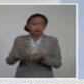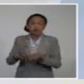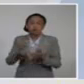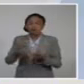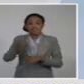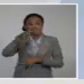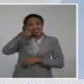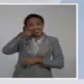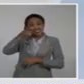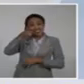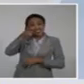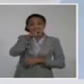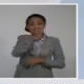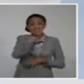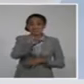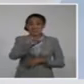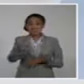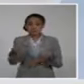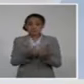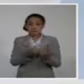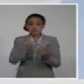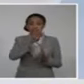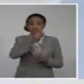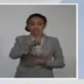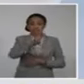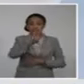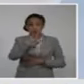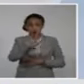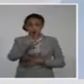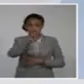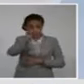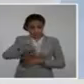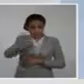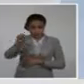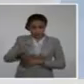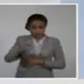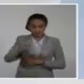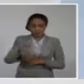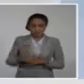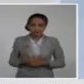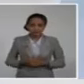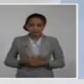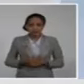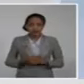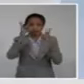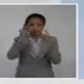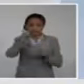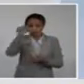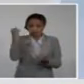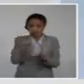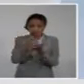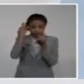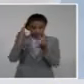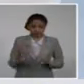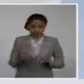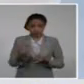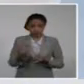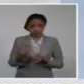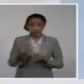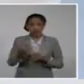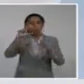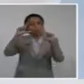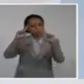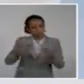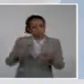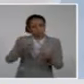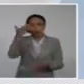mantienen 16.034 personas y el número de confirmados desciende en